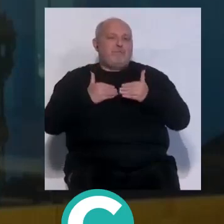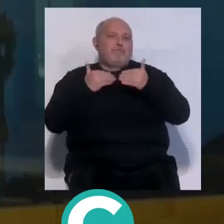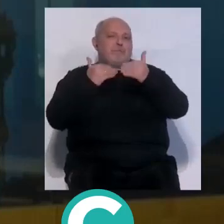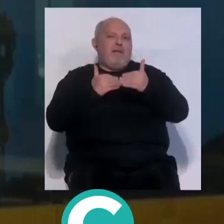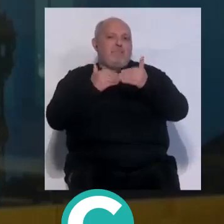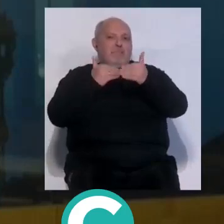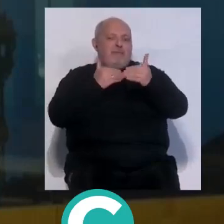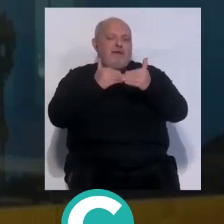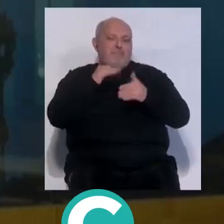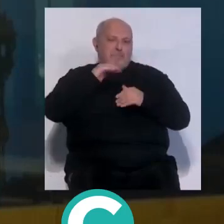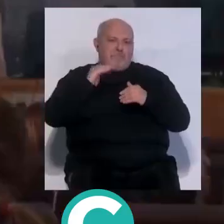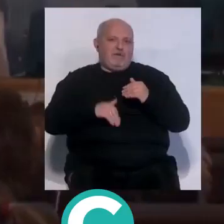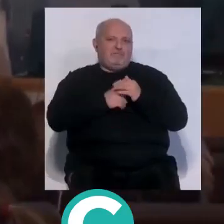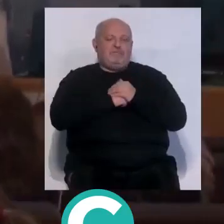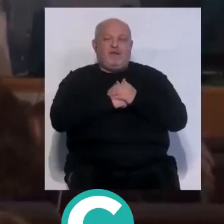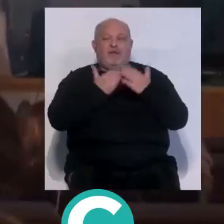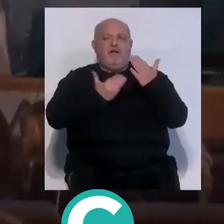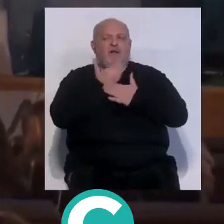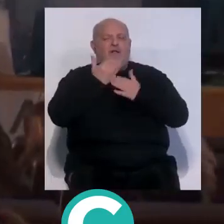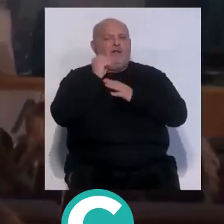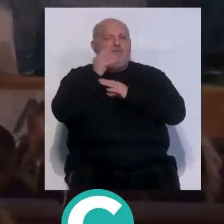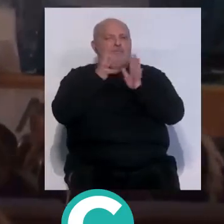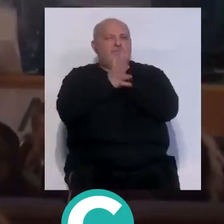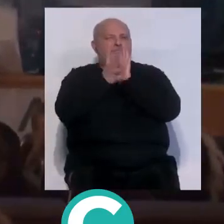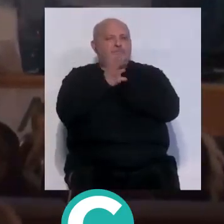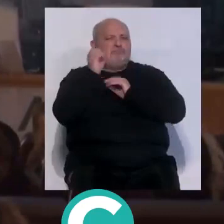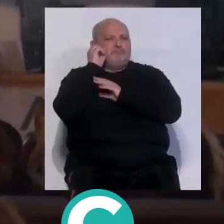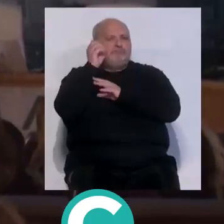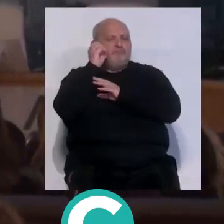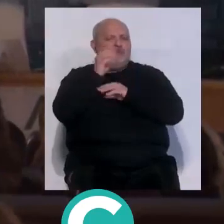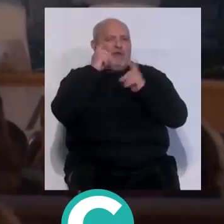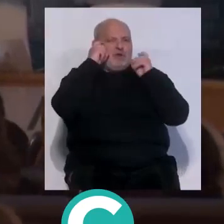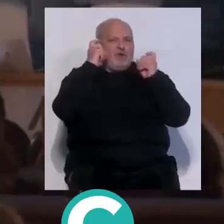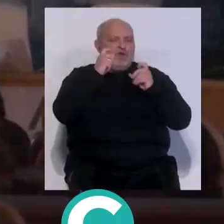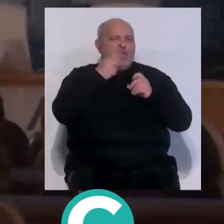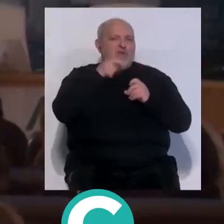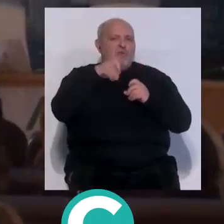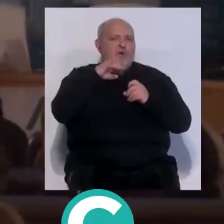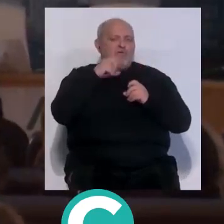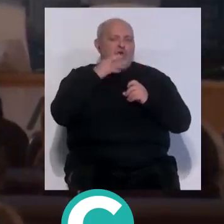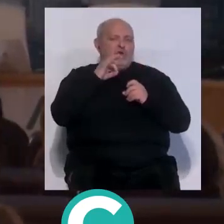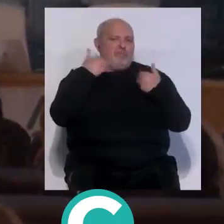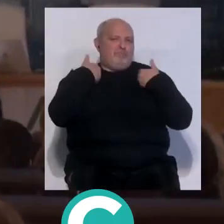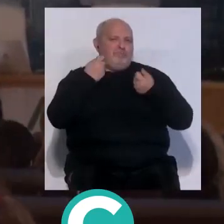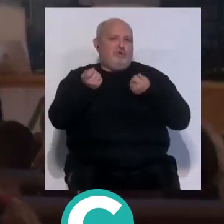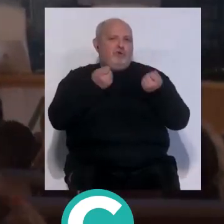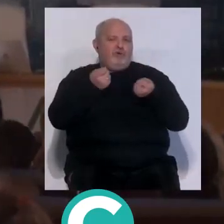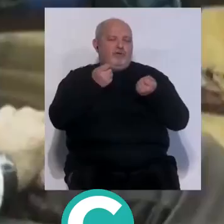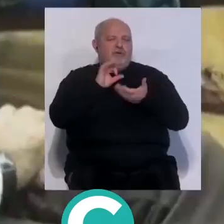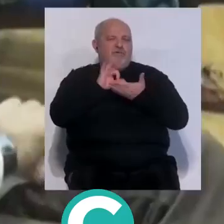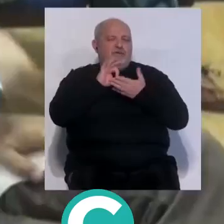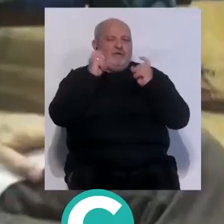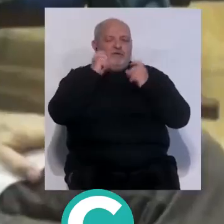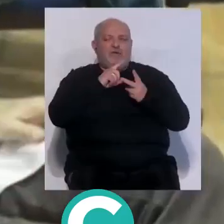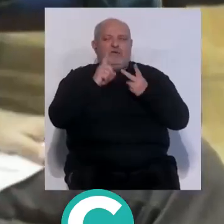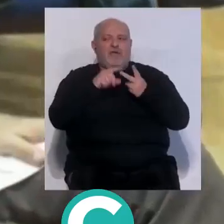nocivos de la enfermedad. La jornada ha contado con las ponencias de los neurólogos Guillermo Rubio, coordinador del Servicio de